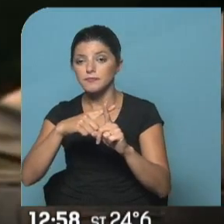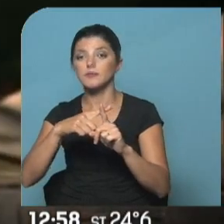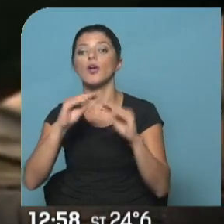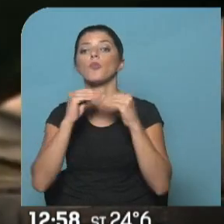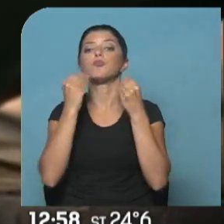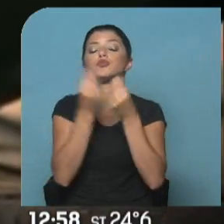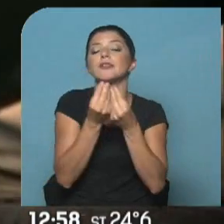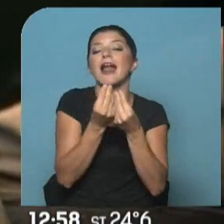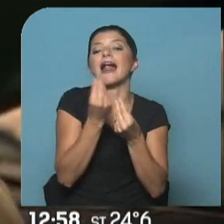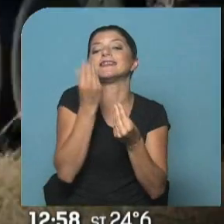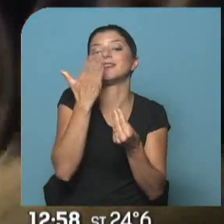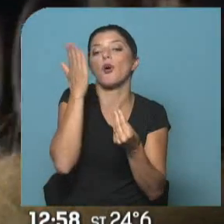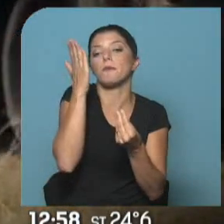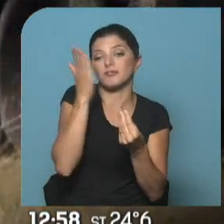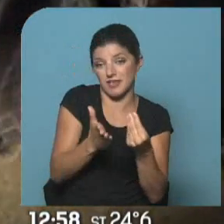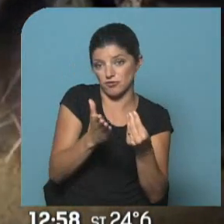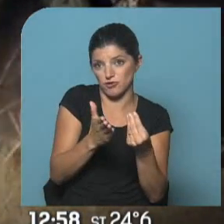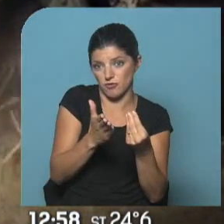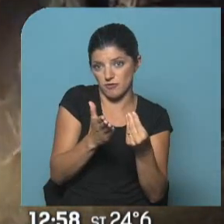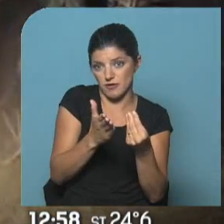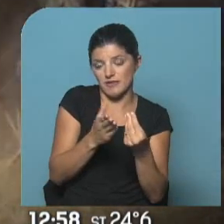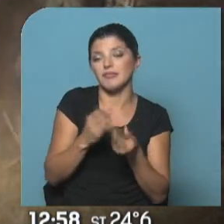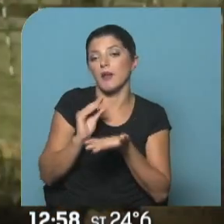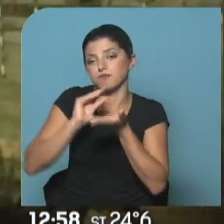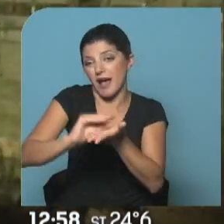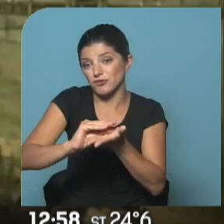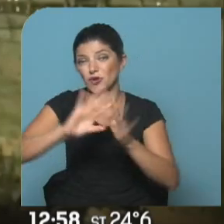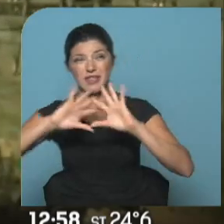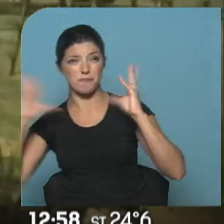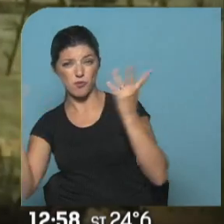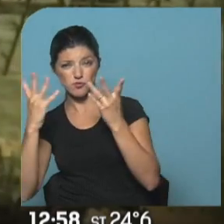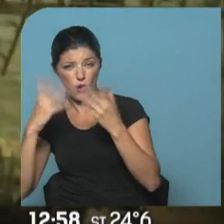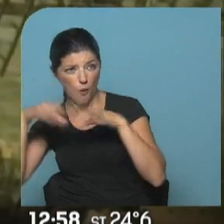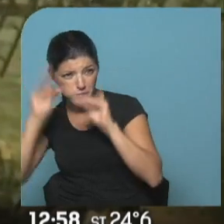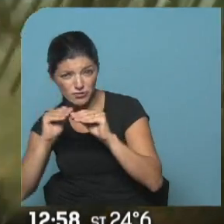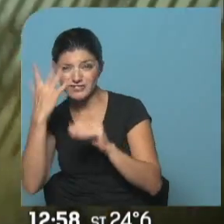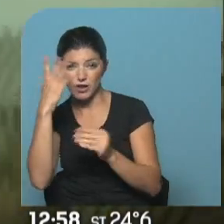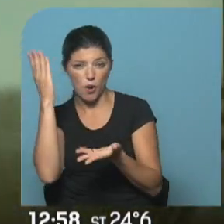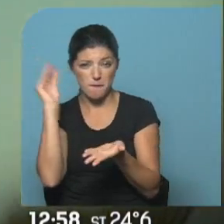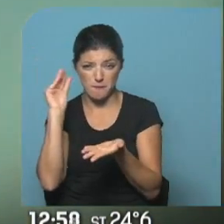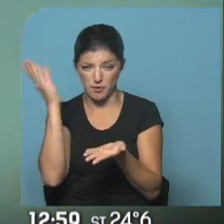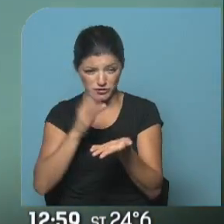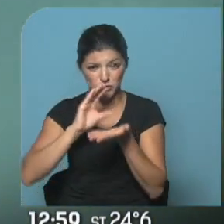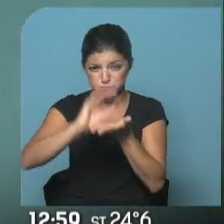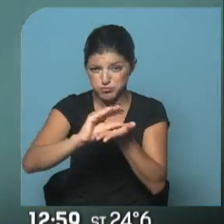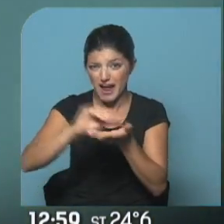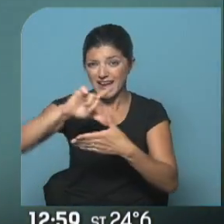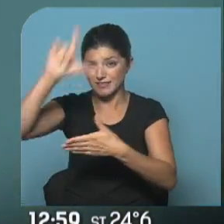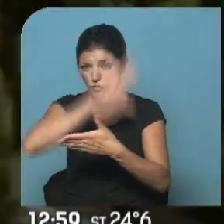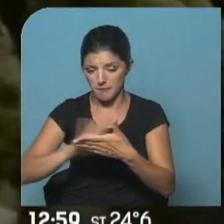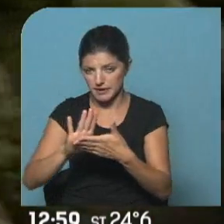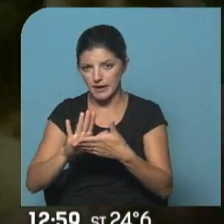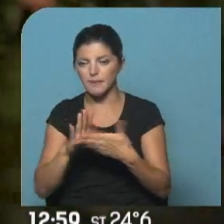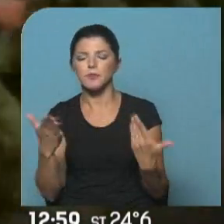el 5% del total de gastos militares en el mundo. La cifra puede ser interpretada de diversas